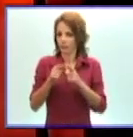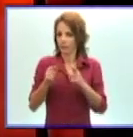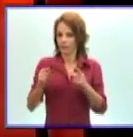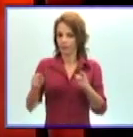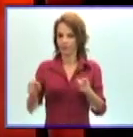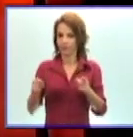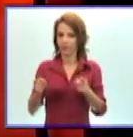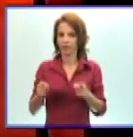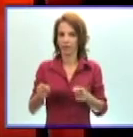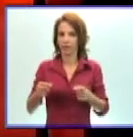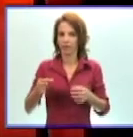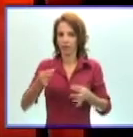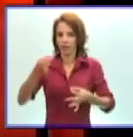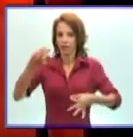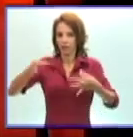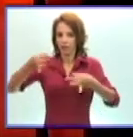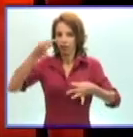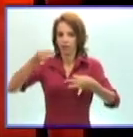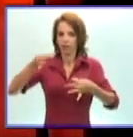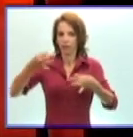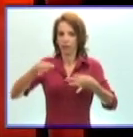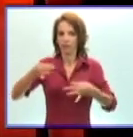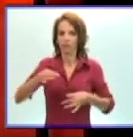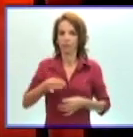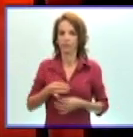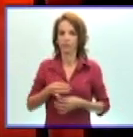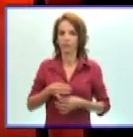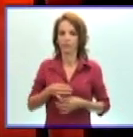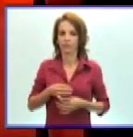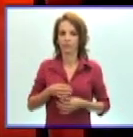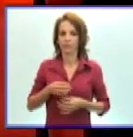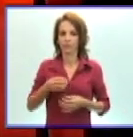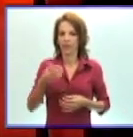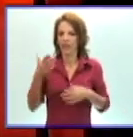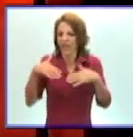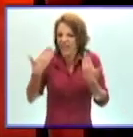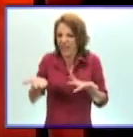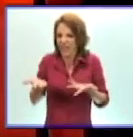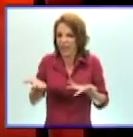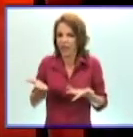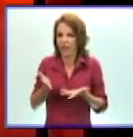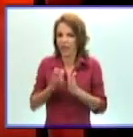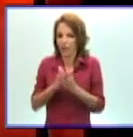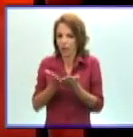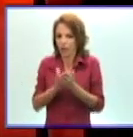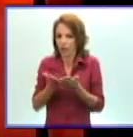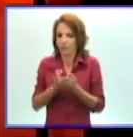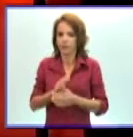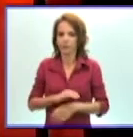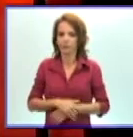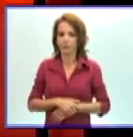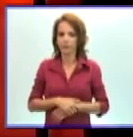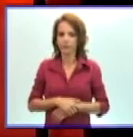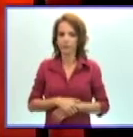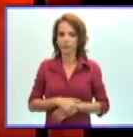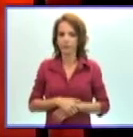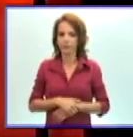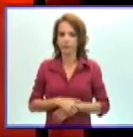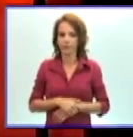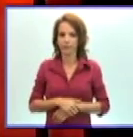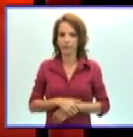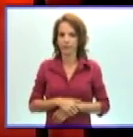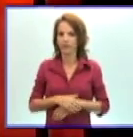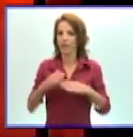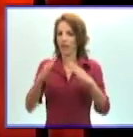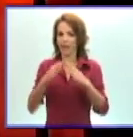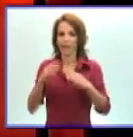una hoja de su libro de texto, el grosor. evidentemente en casa no tenemos cómo medir directamente el grosor